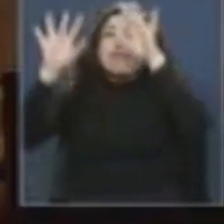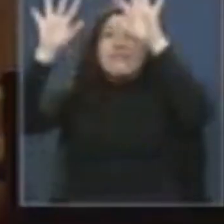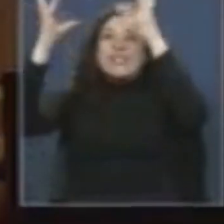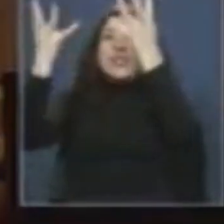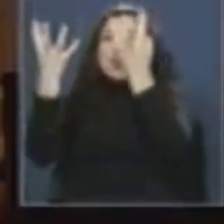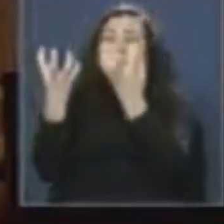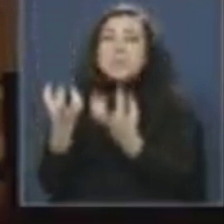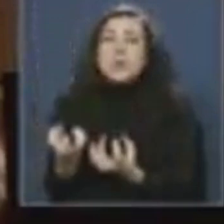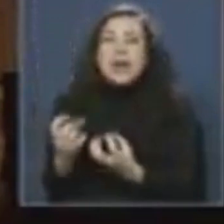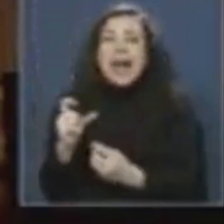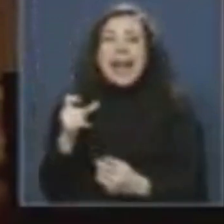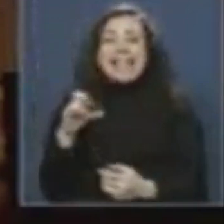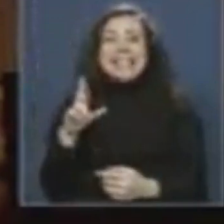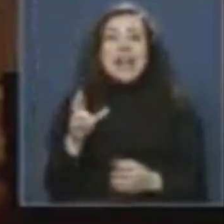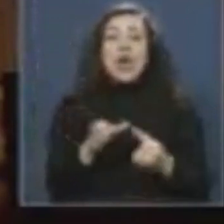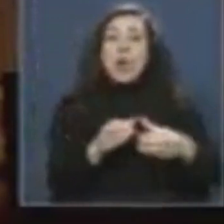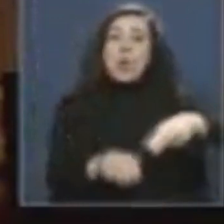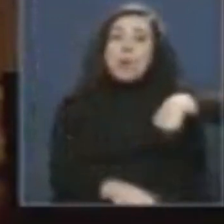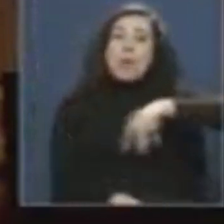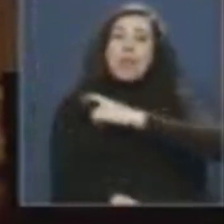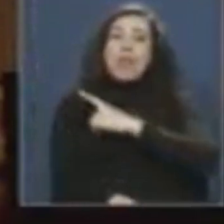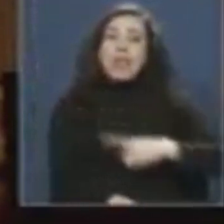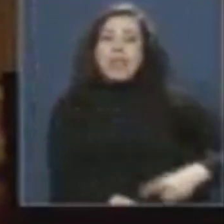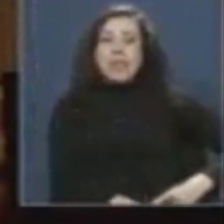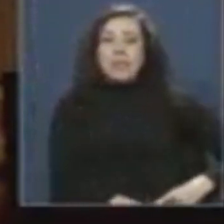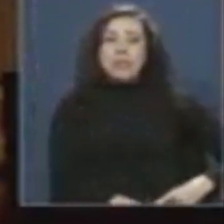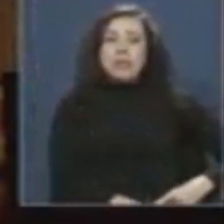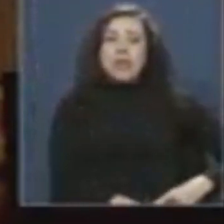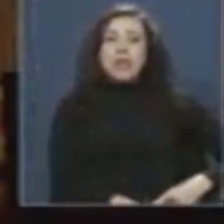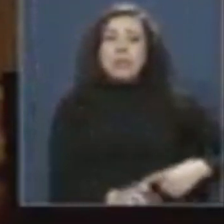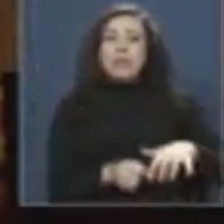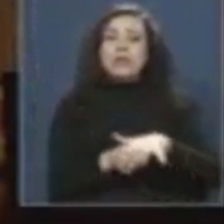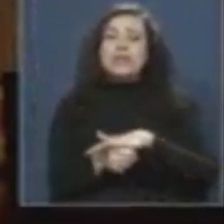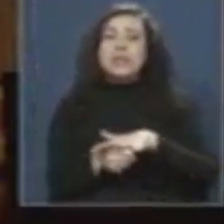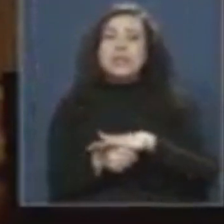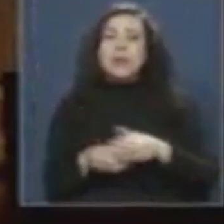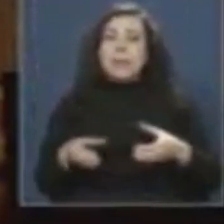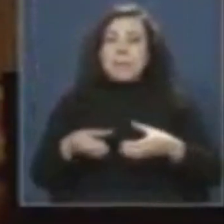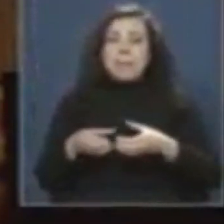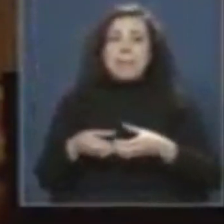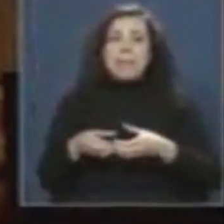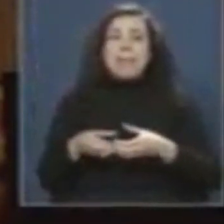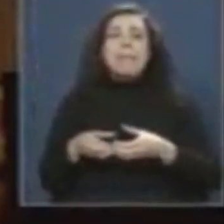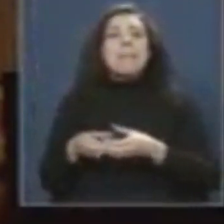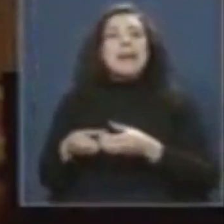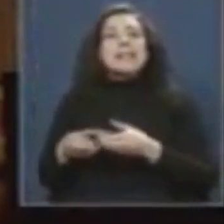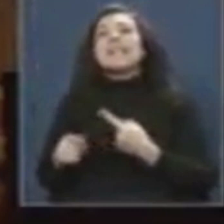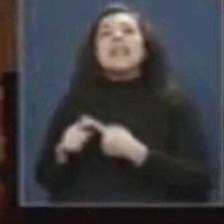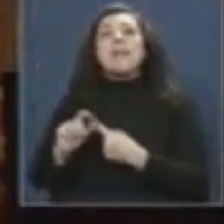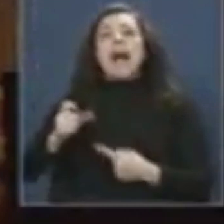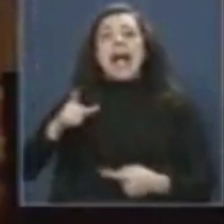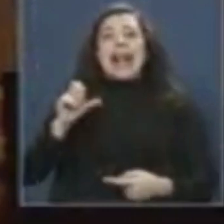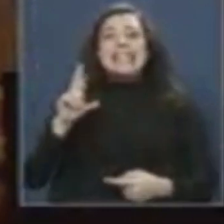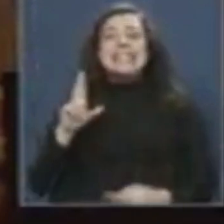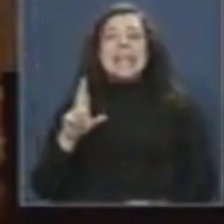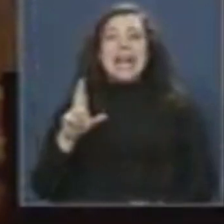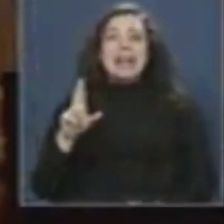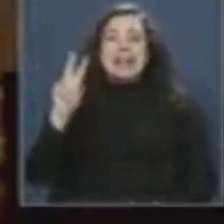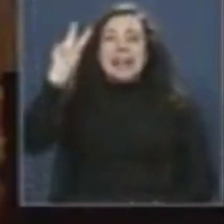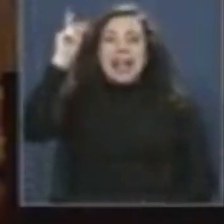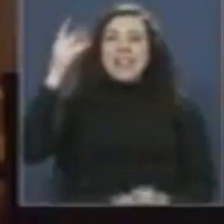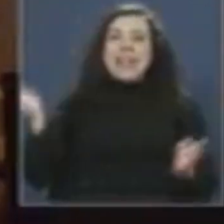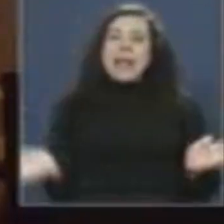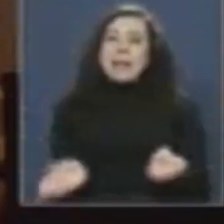de parlamentarios y parlamentarias en el contexto de la bancada glaciar, iniciativa